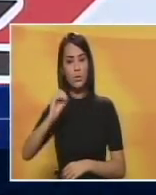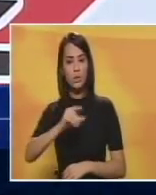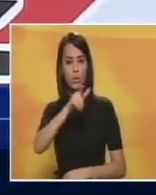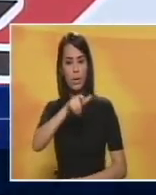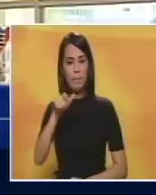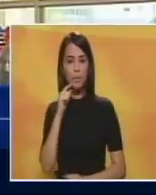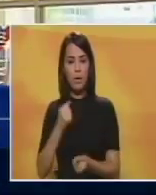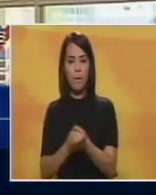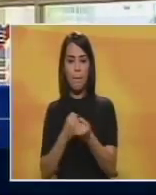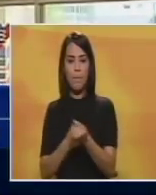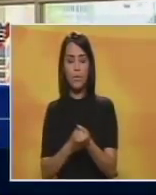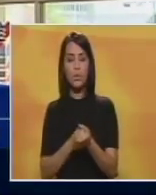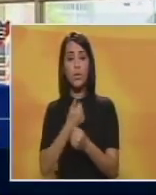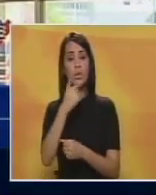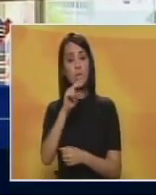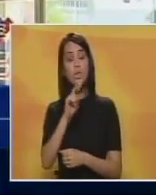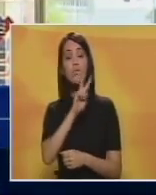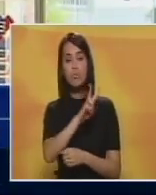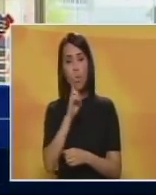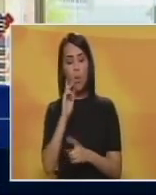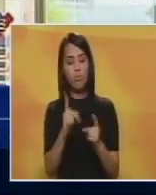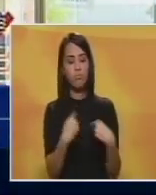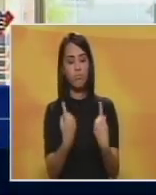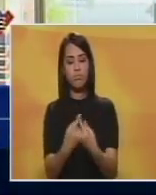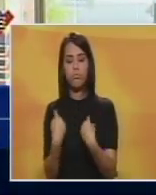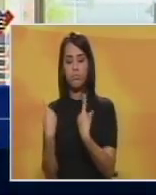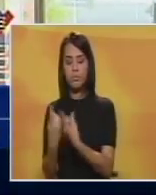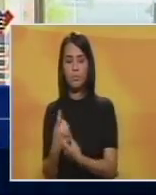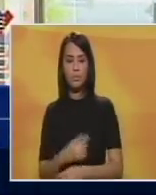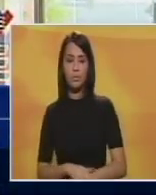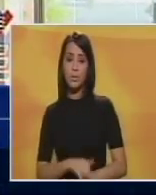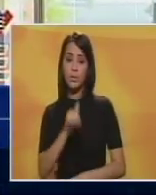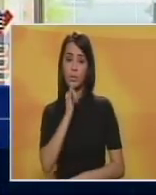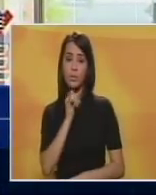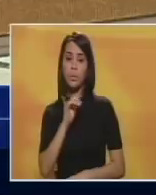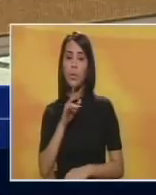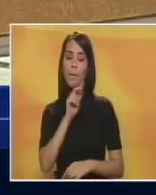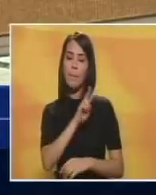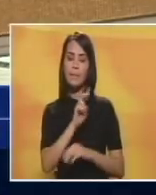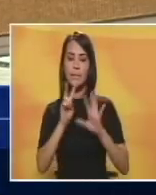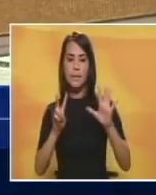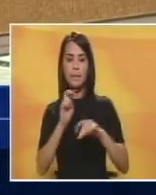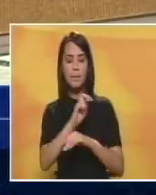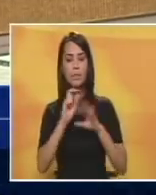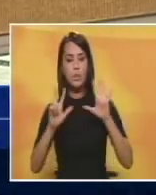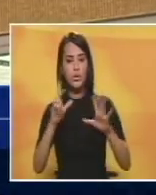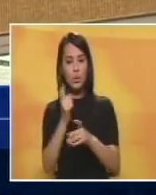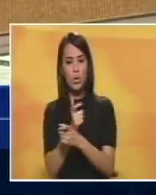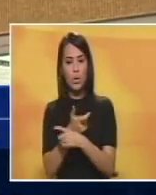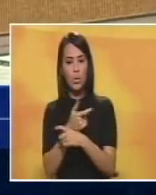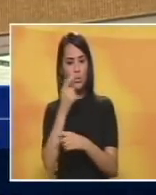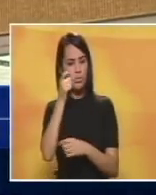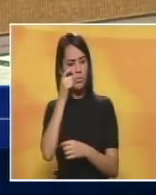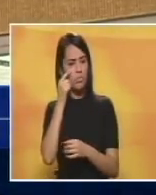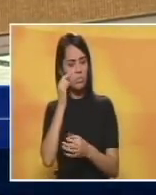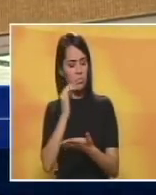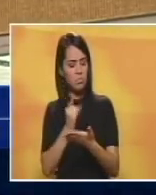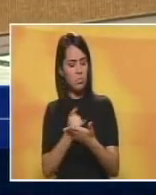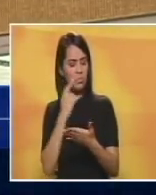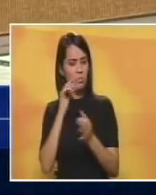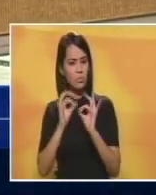electores y de por lo menos 2 entidades federales. El ente comicial anunció que entre el 27 y 28 de agosto se hará la verificación y